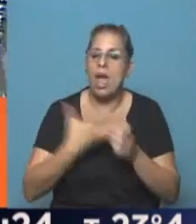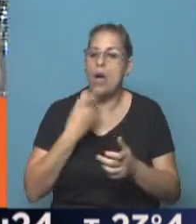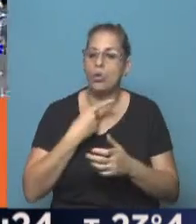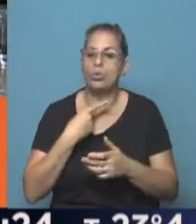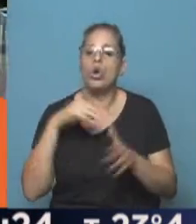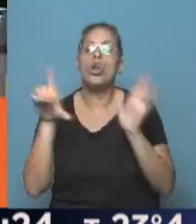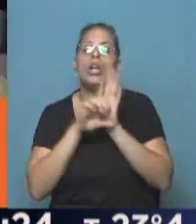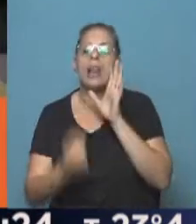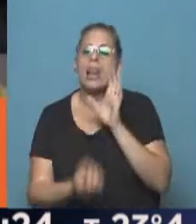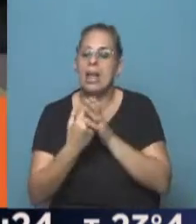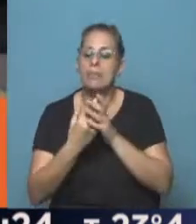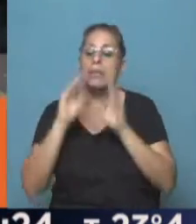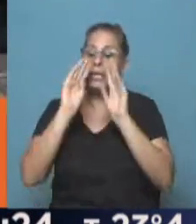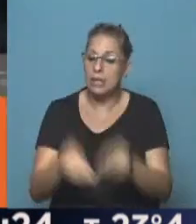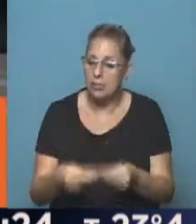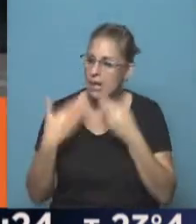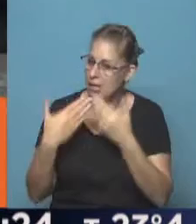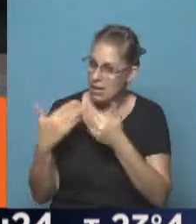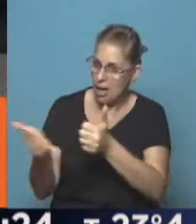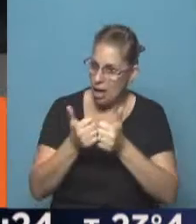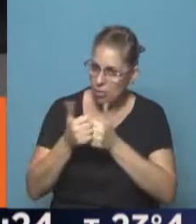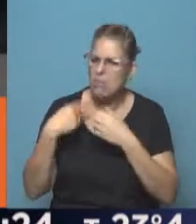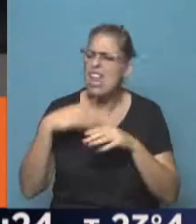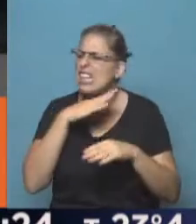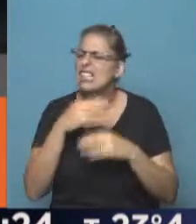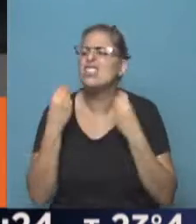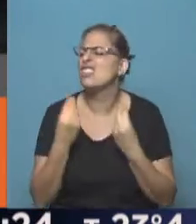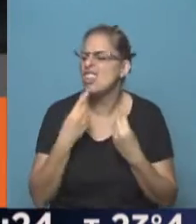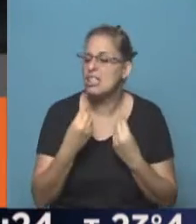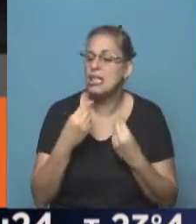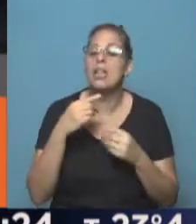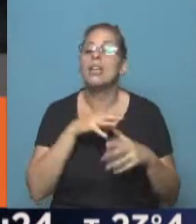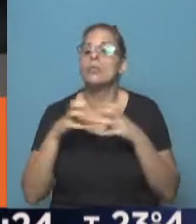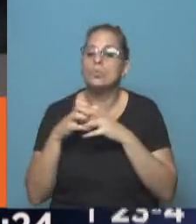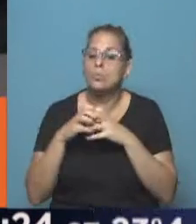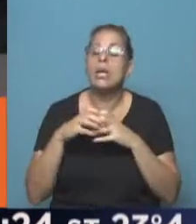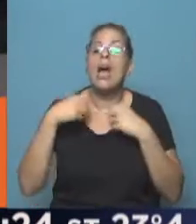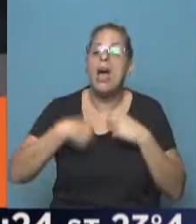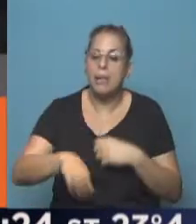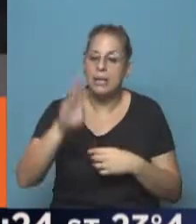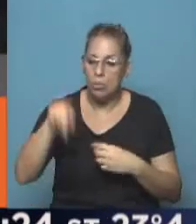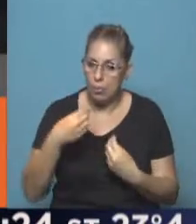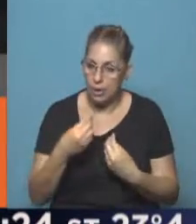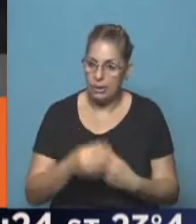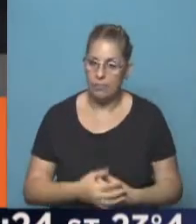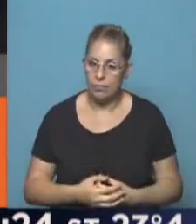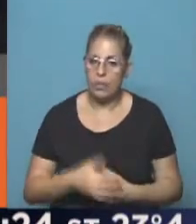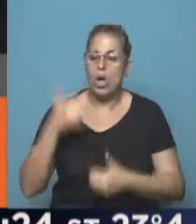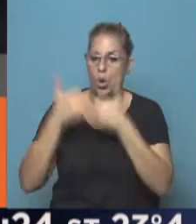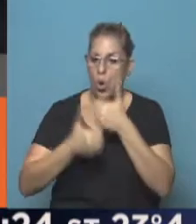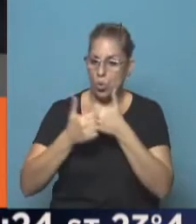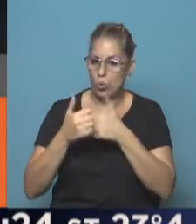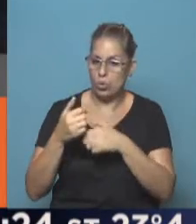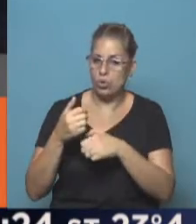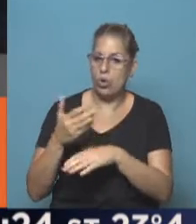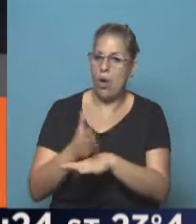Muchas gracias por estar acá para ayudarnos a entender un poco de qué se trata esta polémica que se desató a partir de este concurso preventivo y